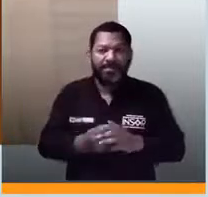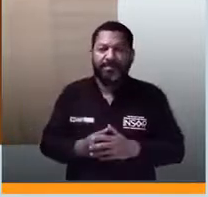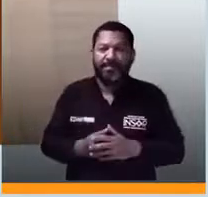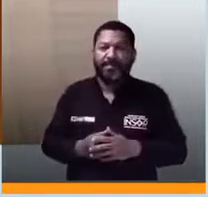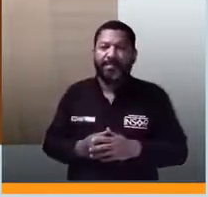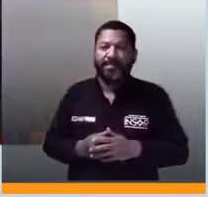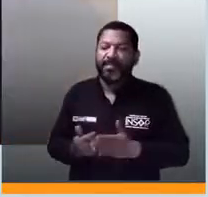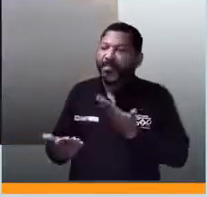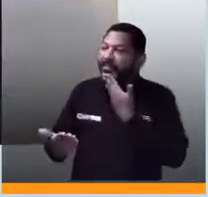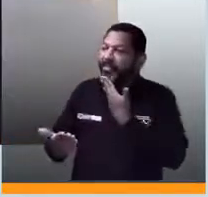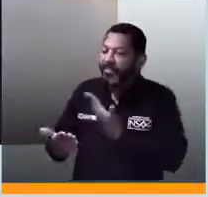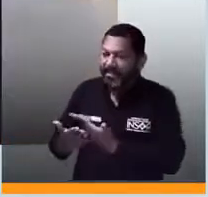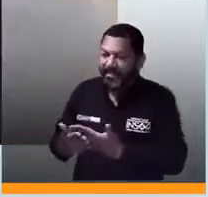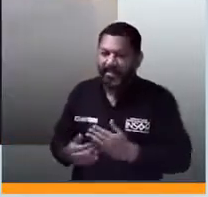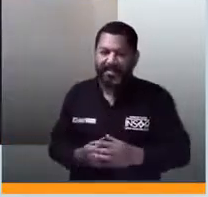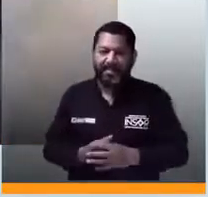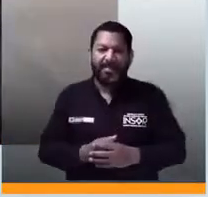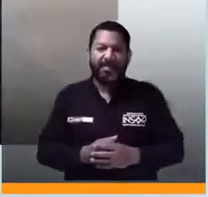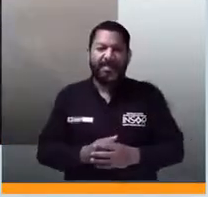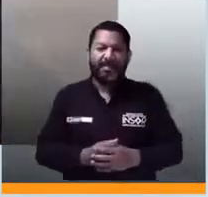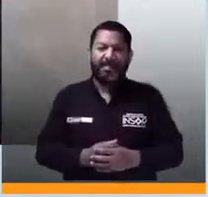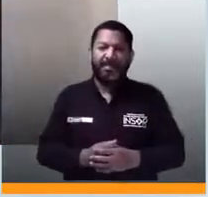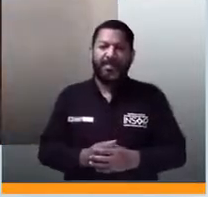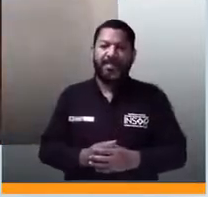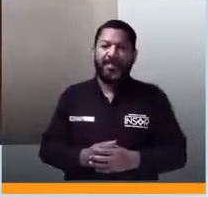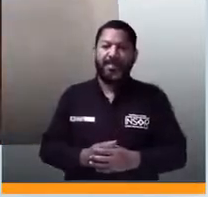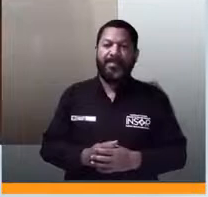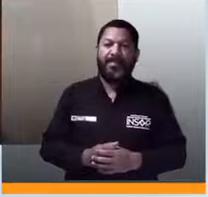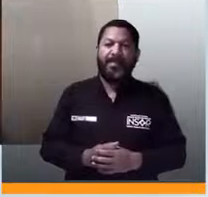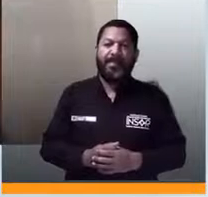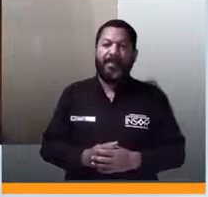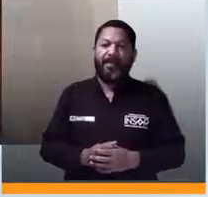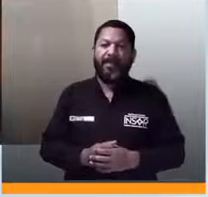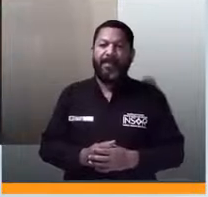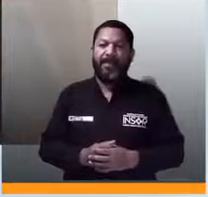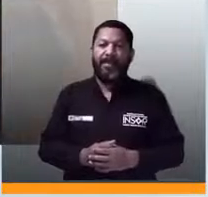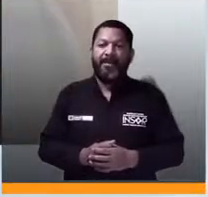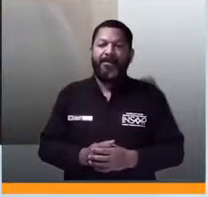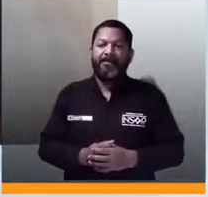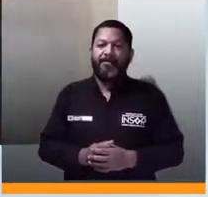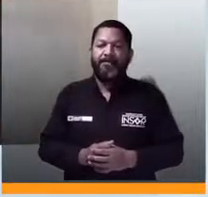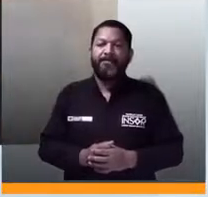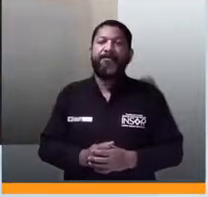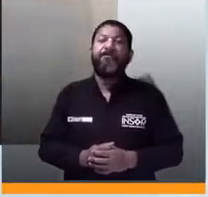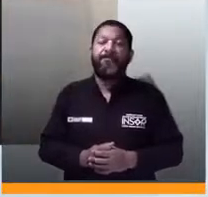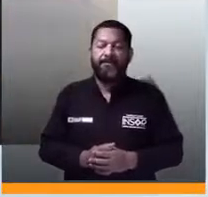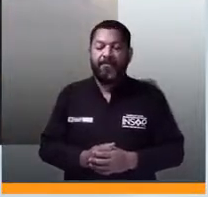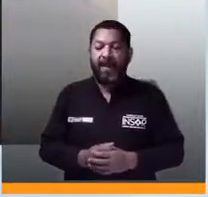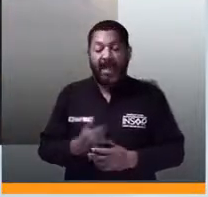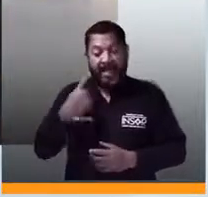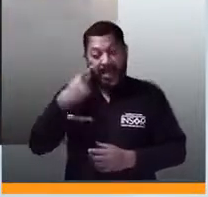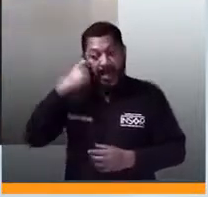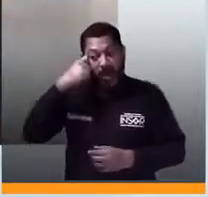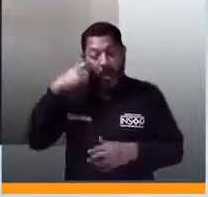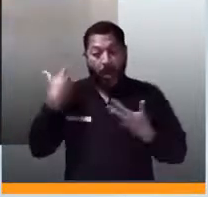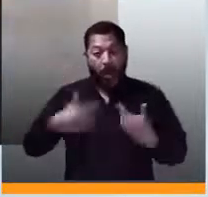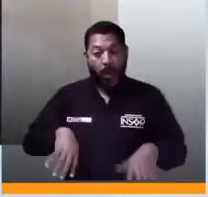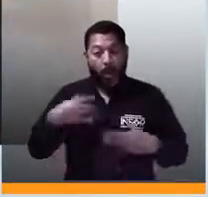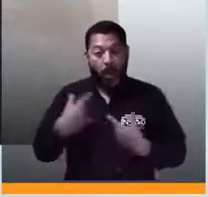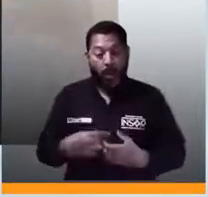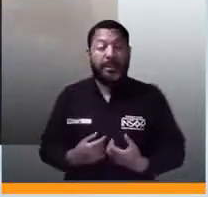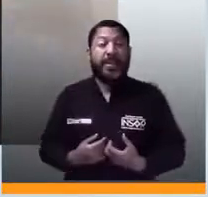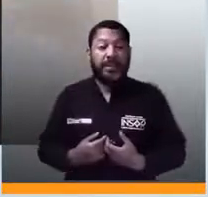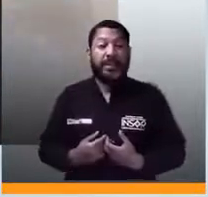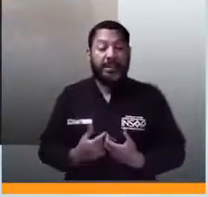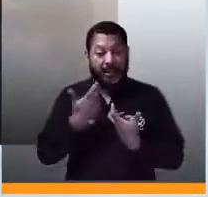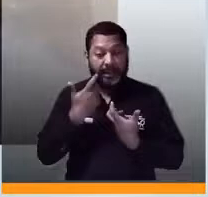Gracias, Vice. A ver, yo creo que es un gran desafío. Primero, y como hemos comentado, Vice, en